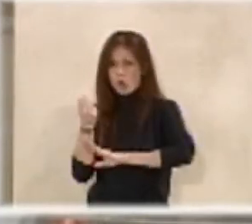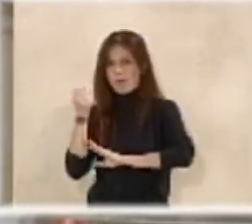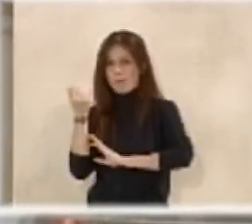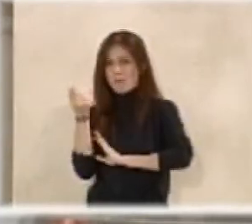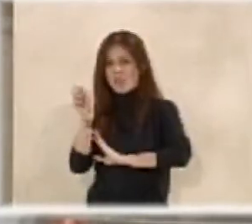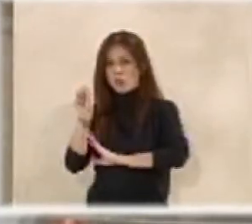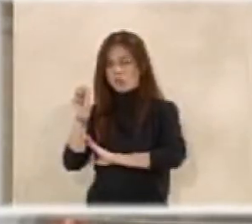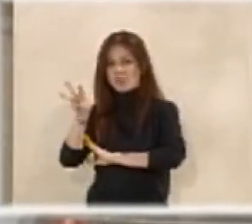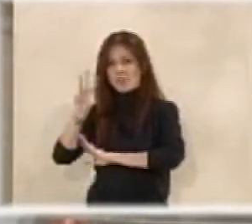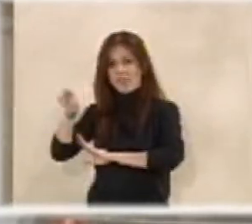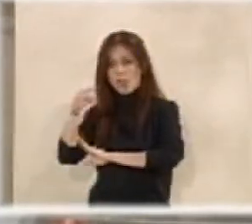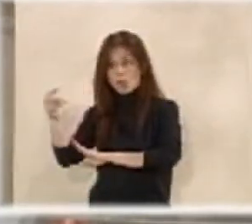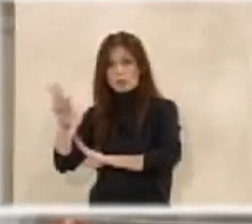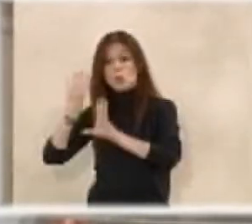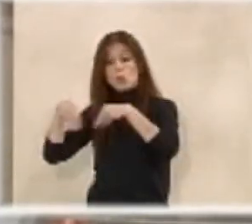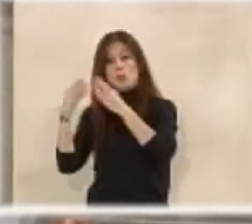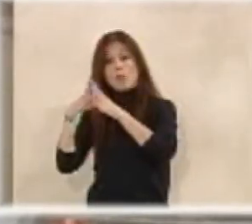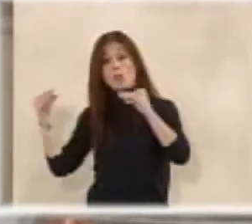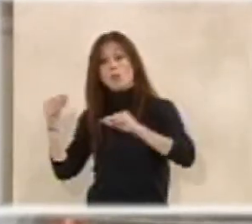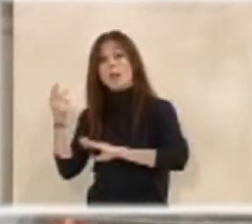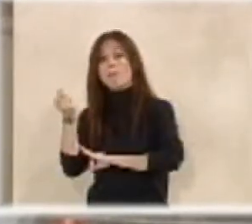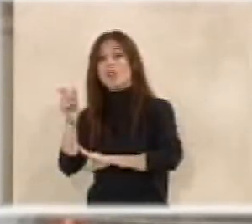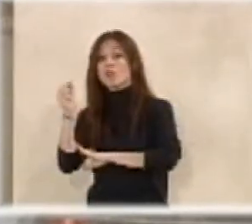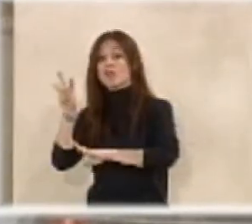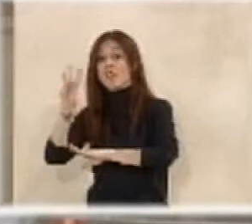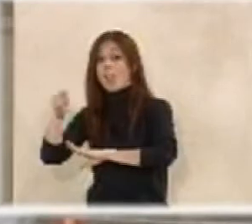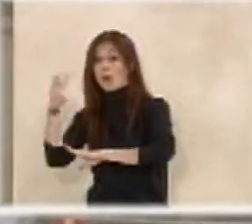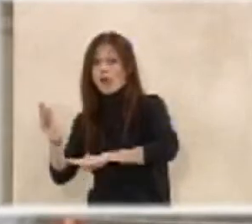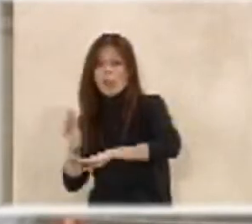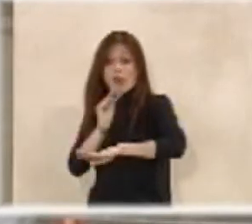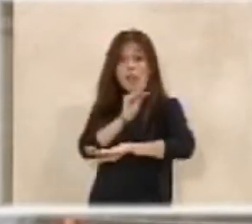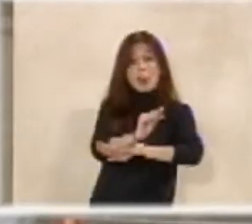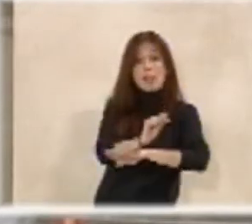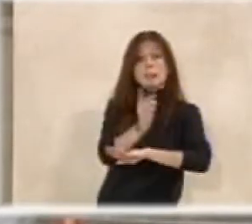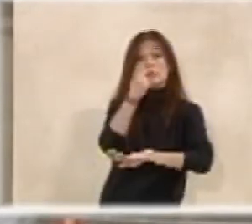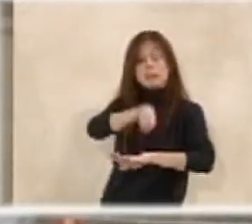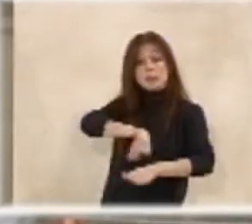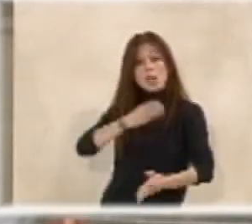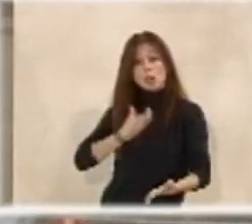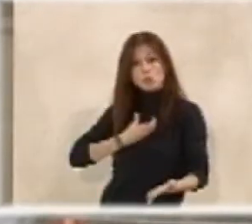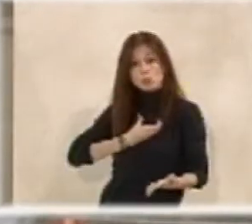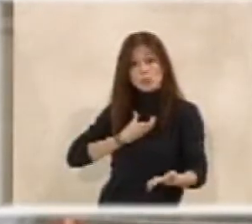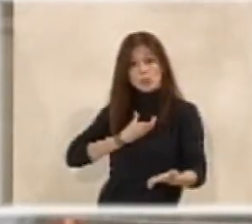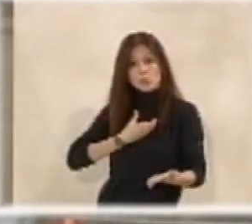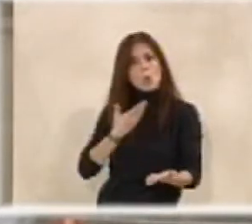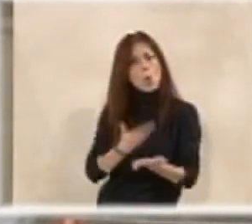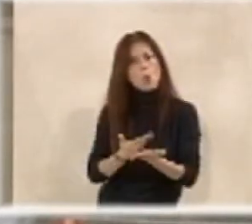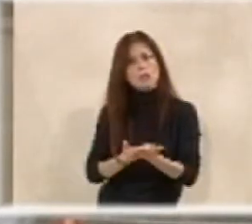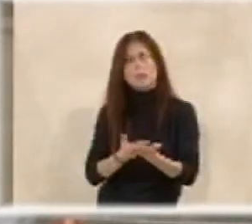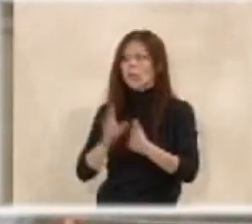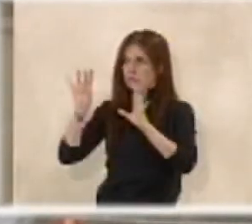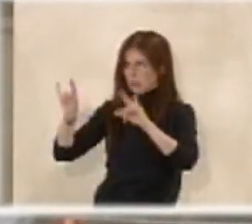euros, la Junta financia este servicio y el Ayuntamiento justifica ante esta administración este